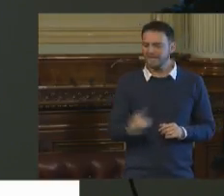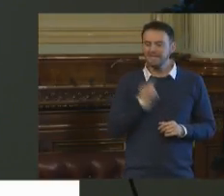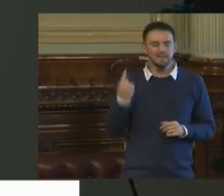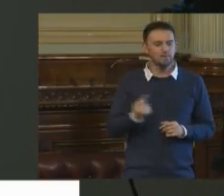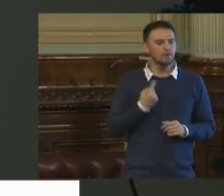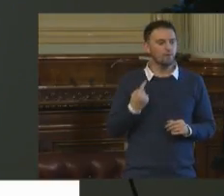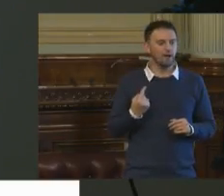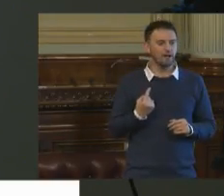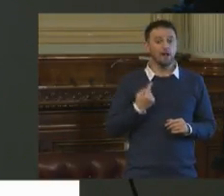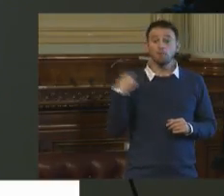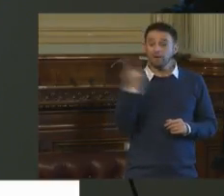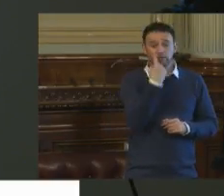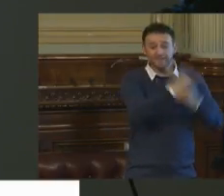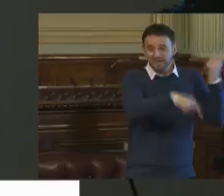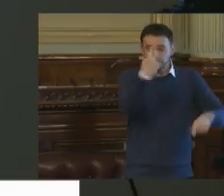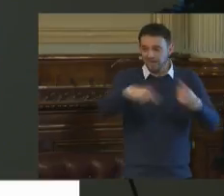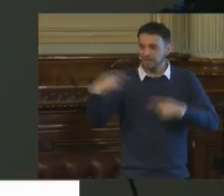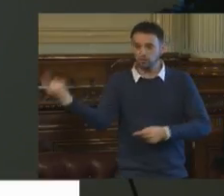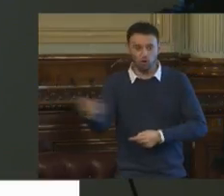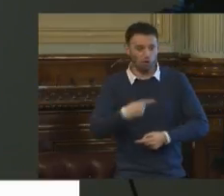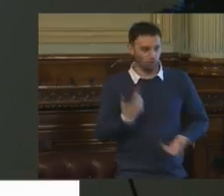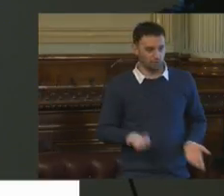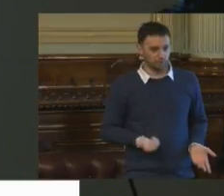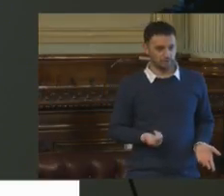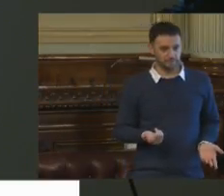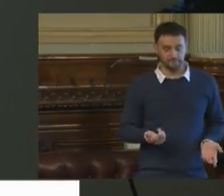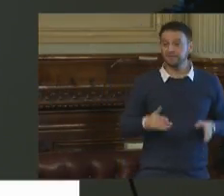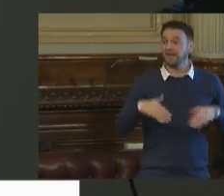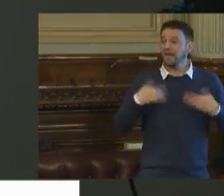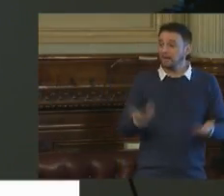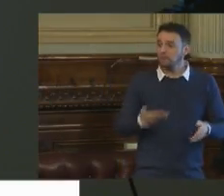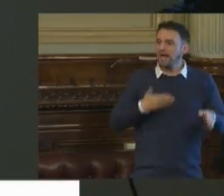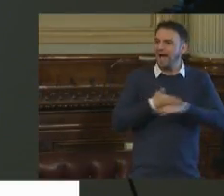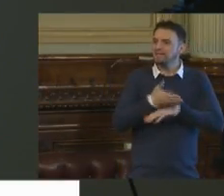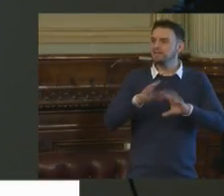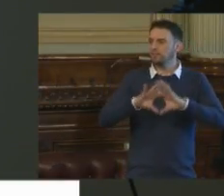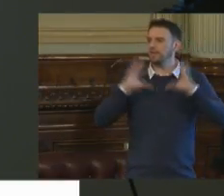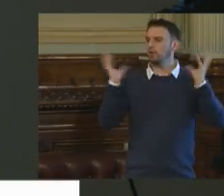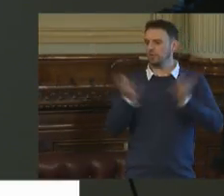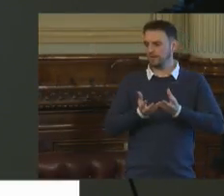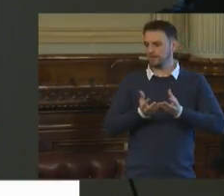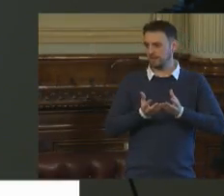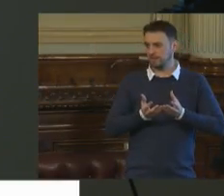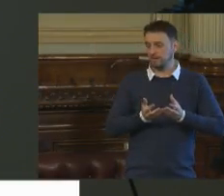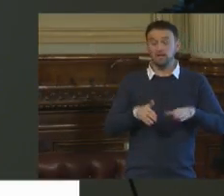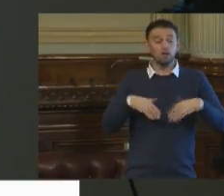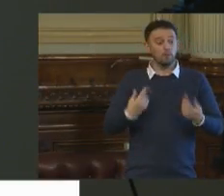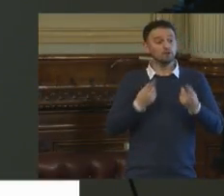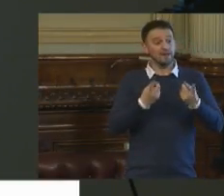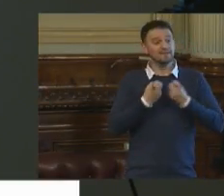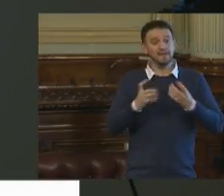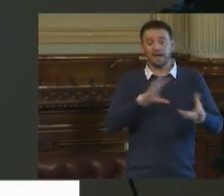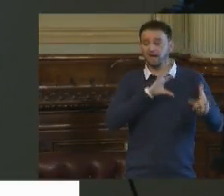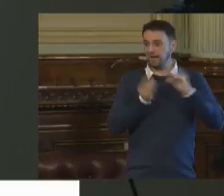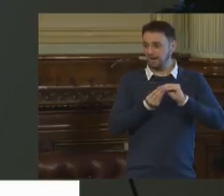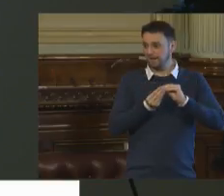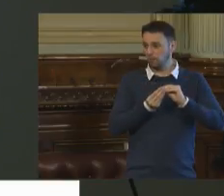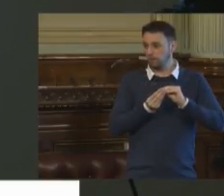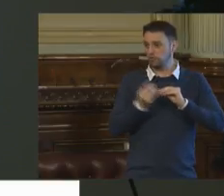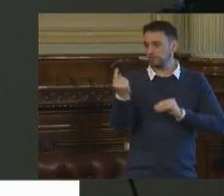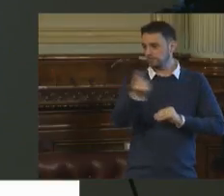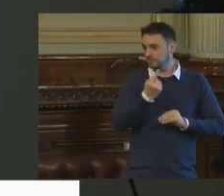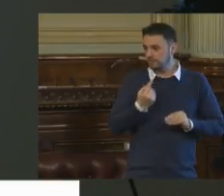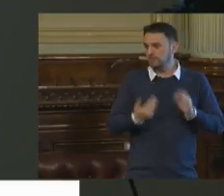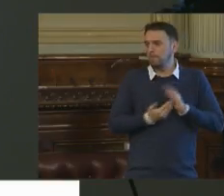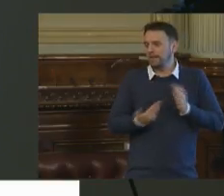individual esto por supuesto cuando hay accesibilidad universal la necesidad de ecuaciones individuales son nulas